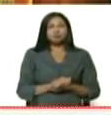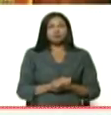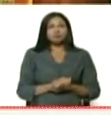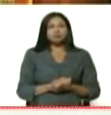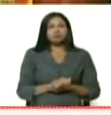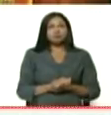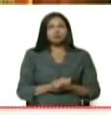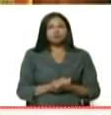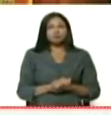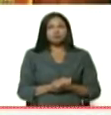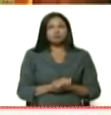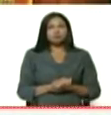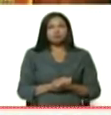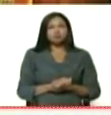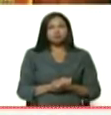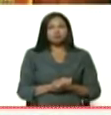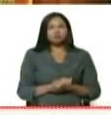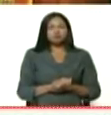la gran misión